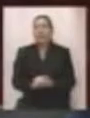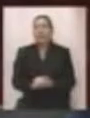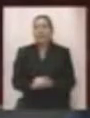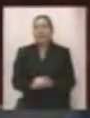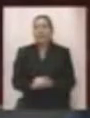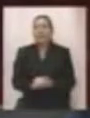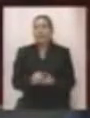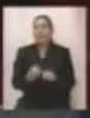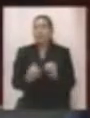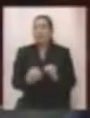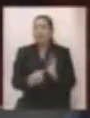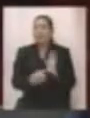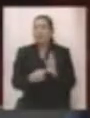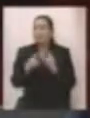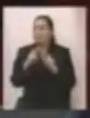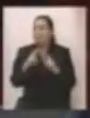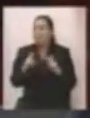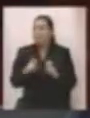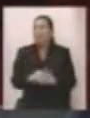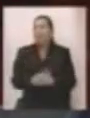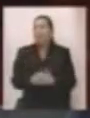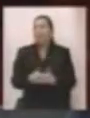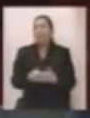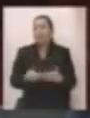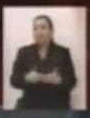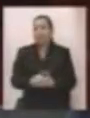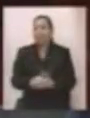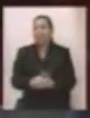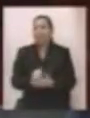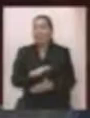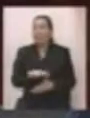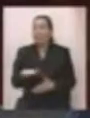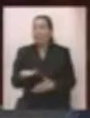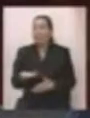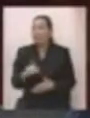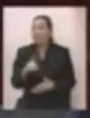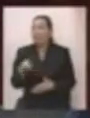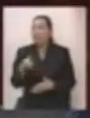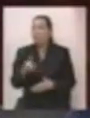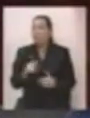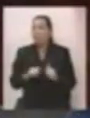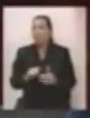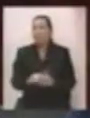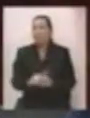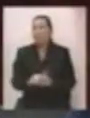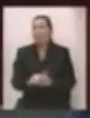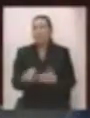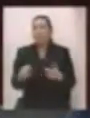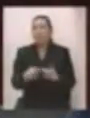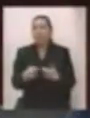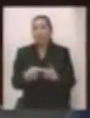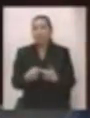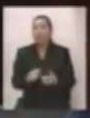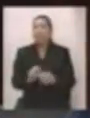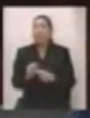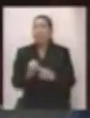tal como lo demuestran las investigaciones citadas anteriormente, los niños son usuarios activos del Internet y